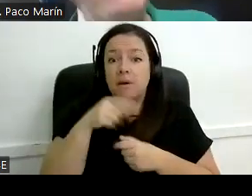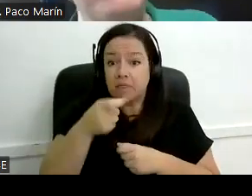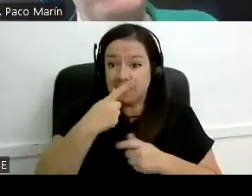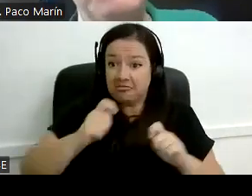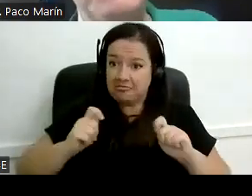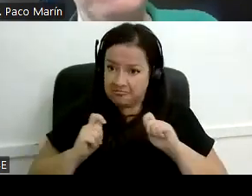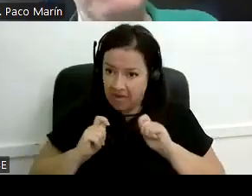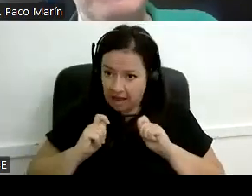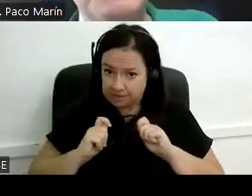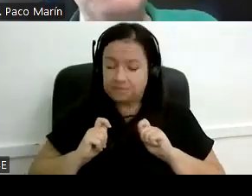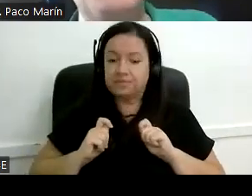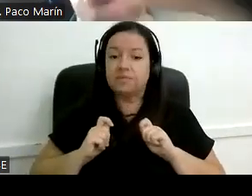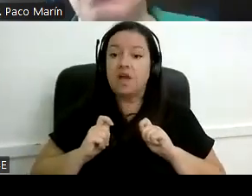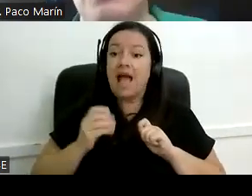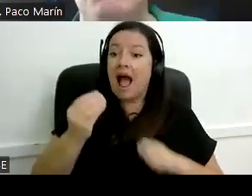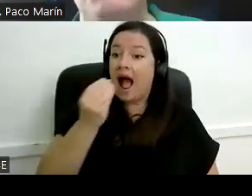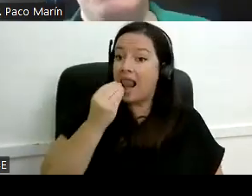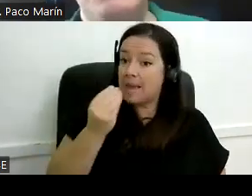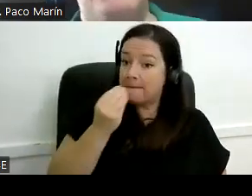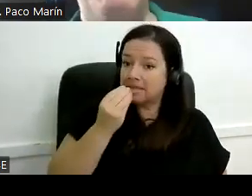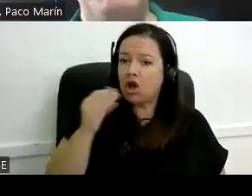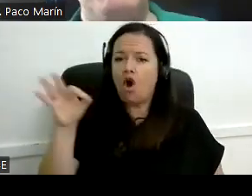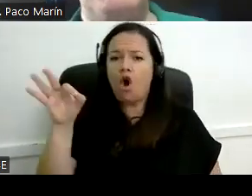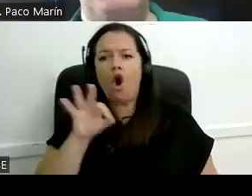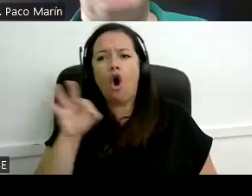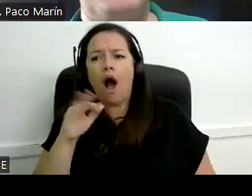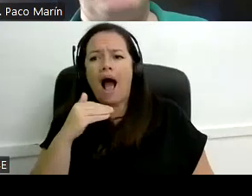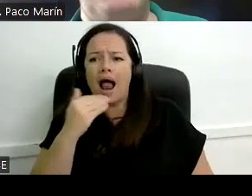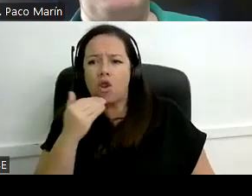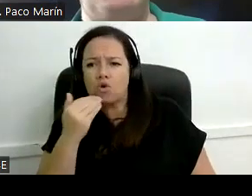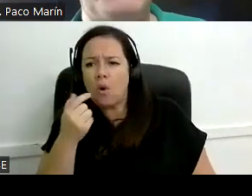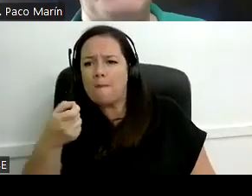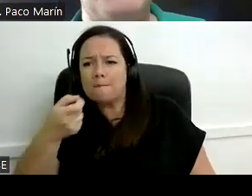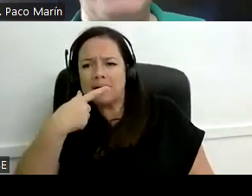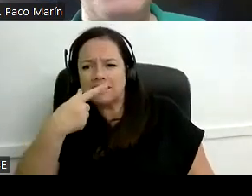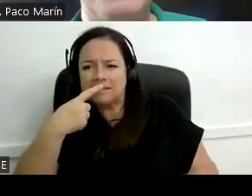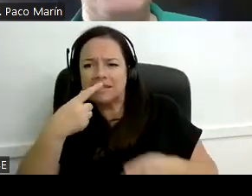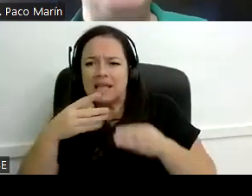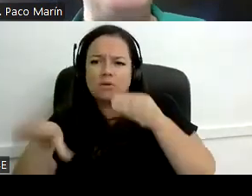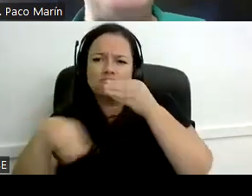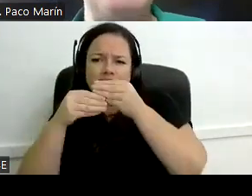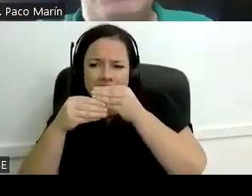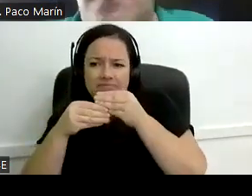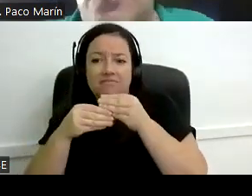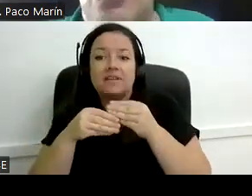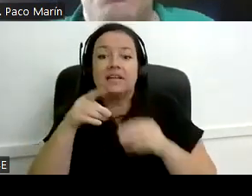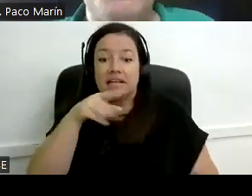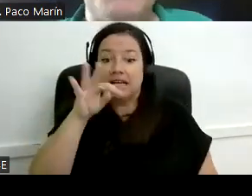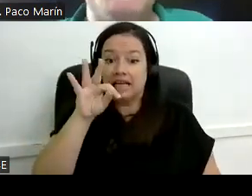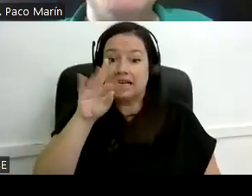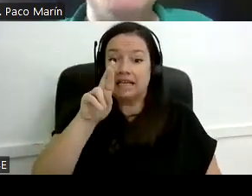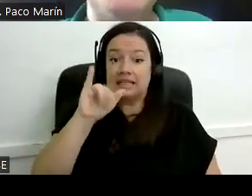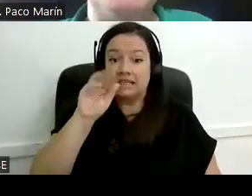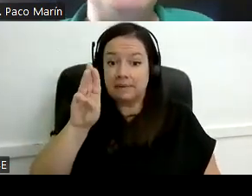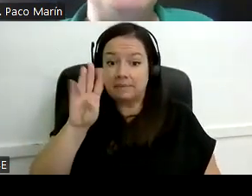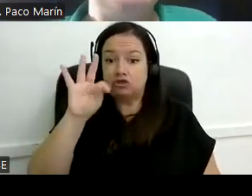bien a nivel de la alimentación o bien con algún complemento o suplemento alimenticio, que sería el triptófano. Como bien sabéis,